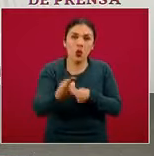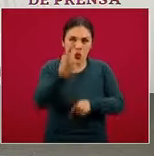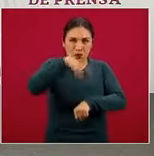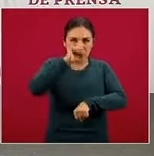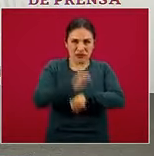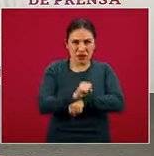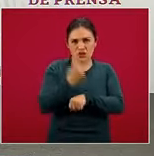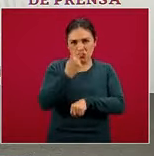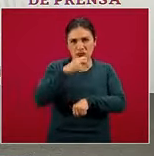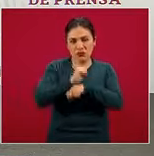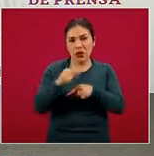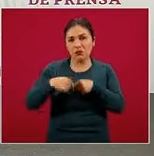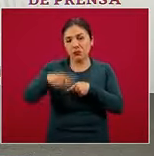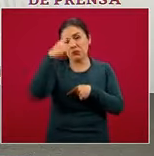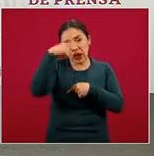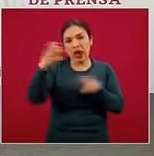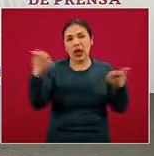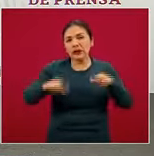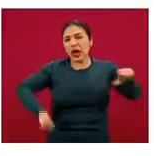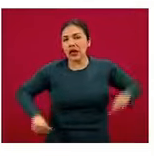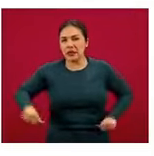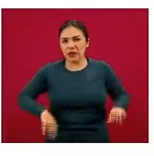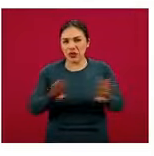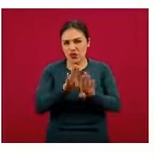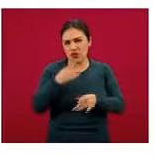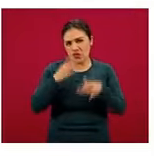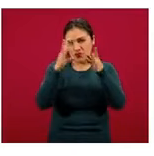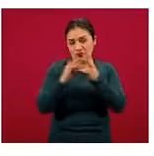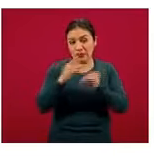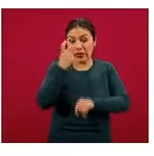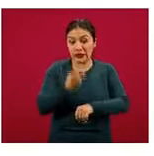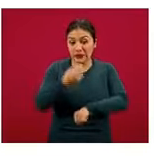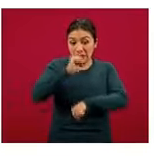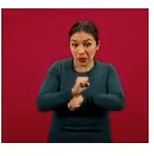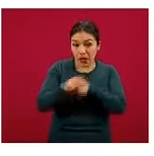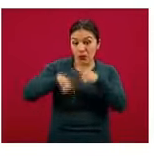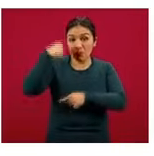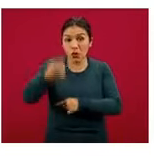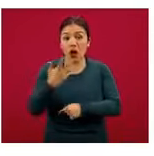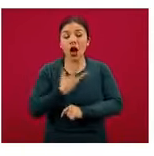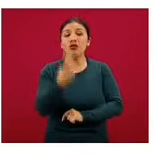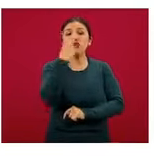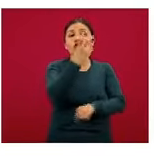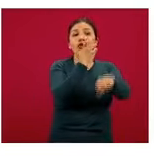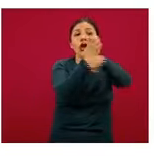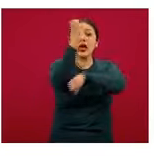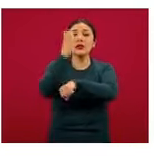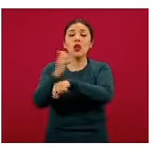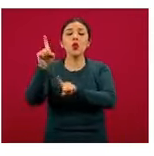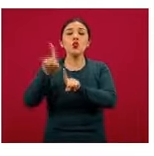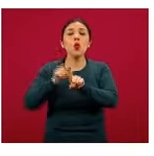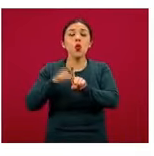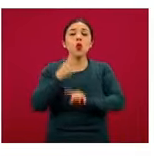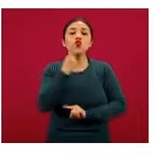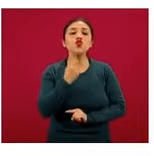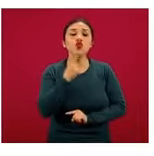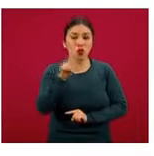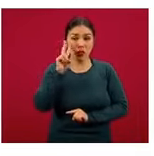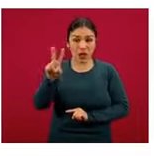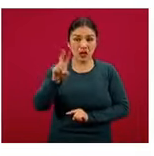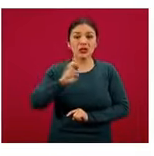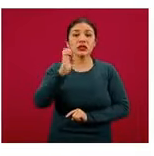estas intervenciones que mencionamos. Tenemos para esta semana y la que sigue 2 entidades federativas en color